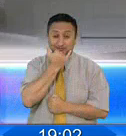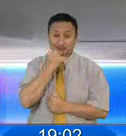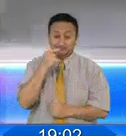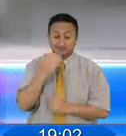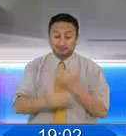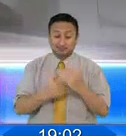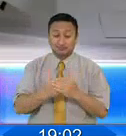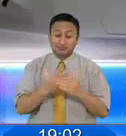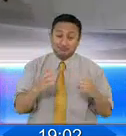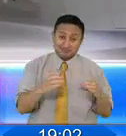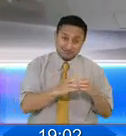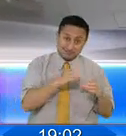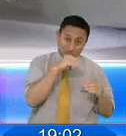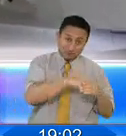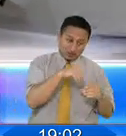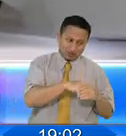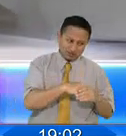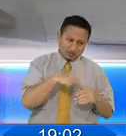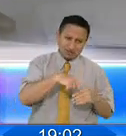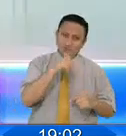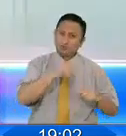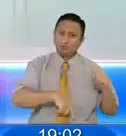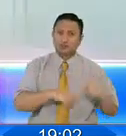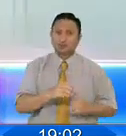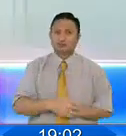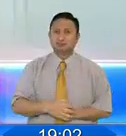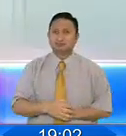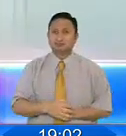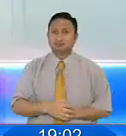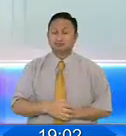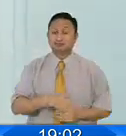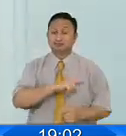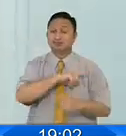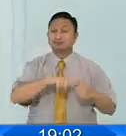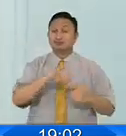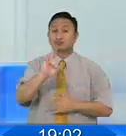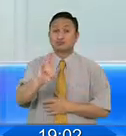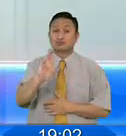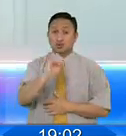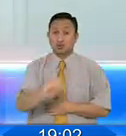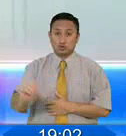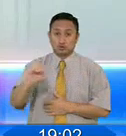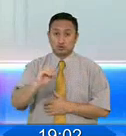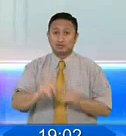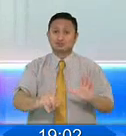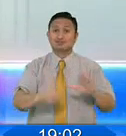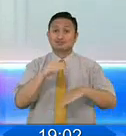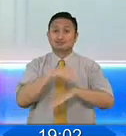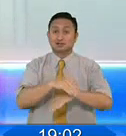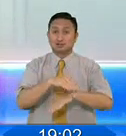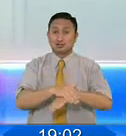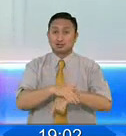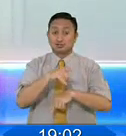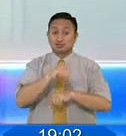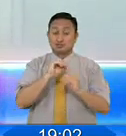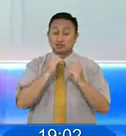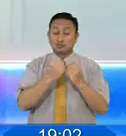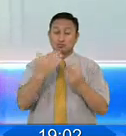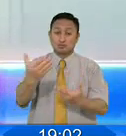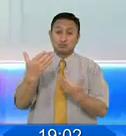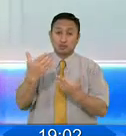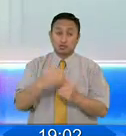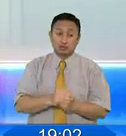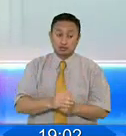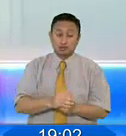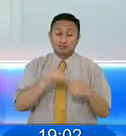interna le dejan afuera. Hasta el 7 de octubre, 6 de la tarde, esta organización política no había